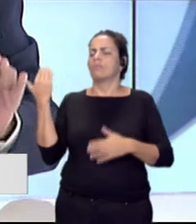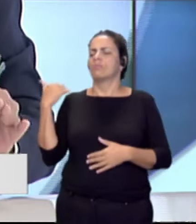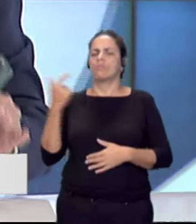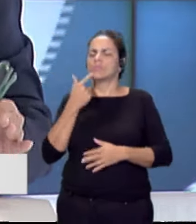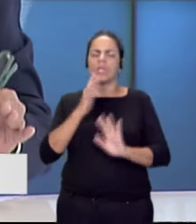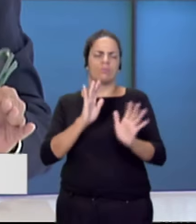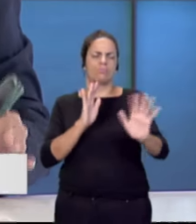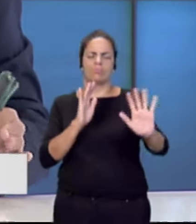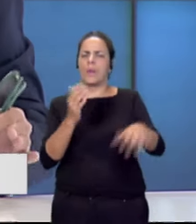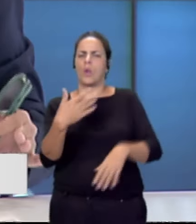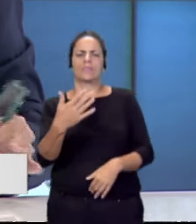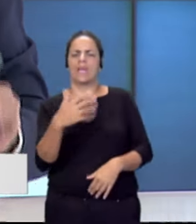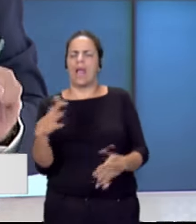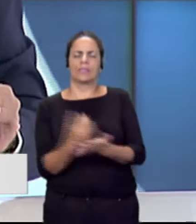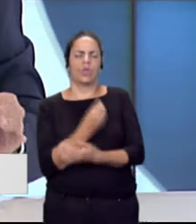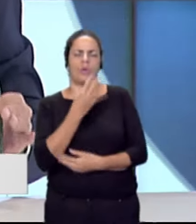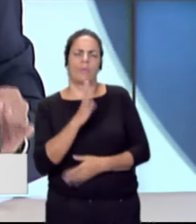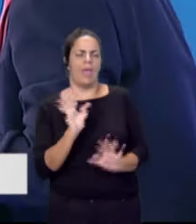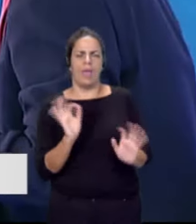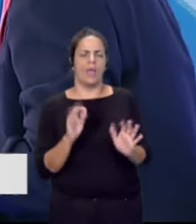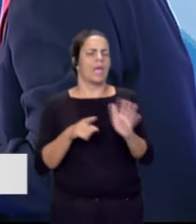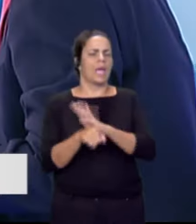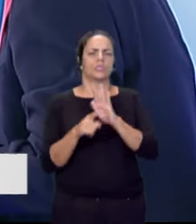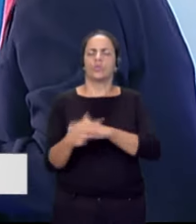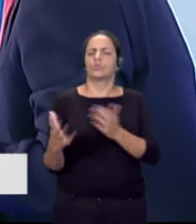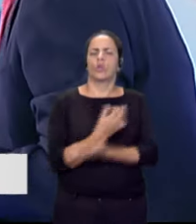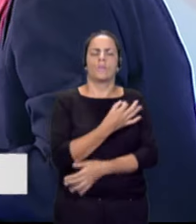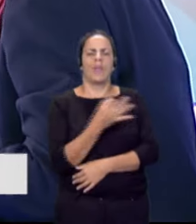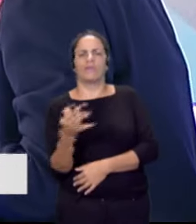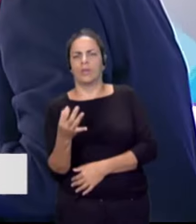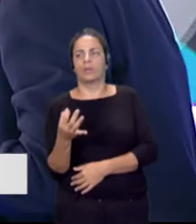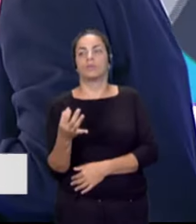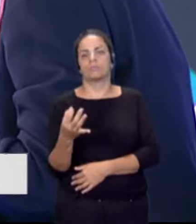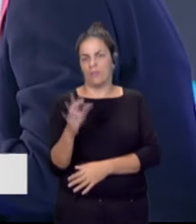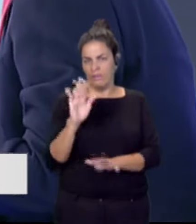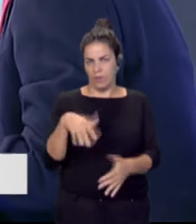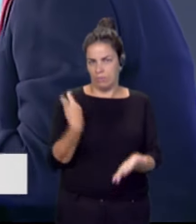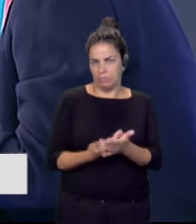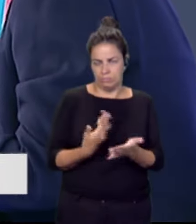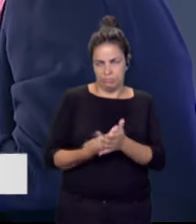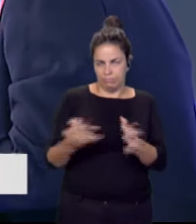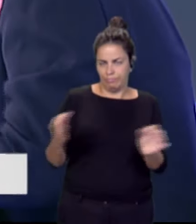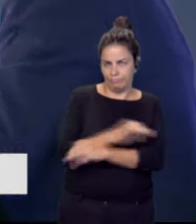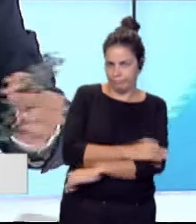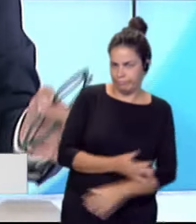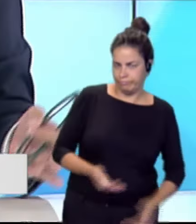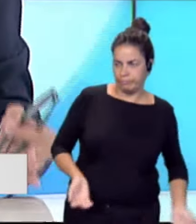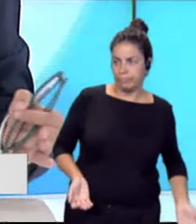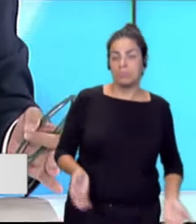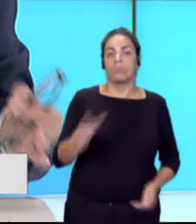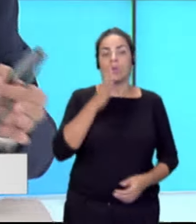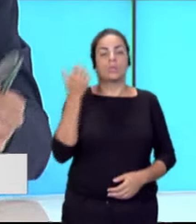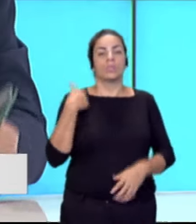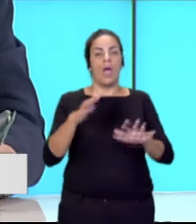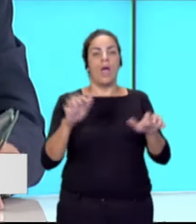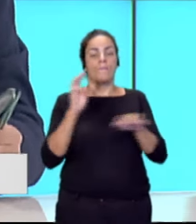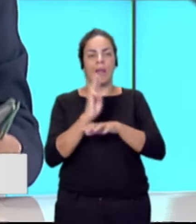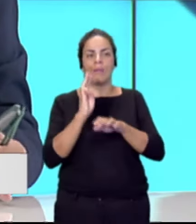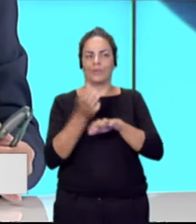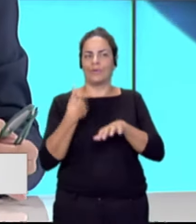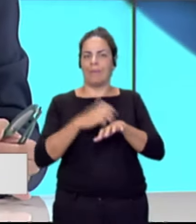que la gestión había sido absolutamente perfecta. Y se ha demostrado que no es así. Cuando ya han perdido esa mayoría en el Parlamento y han tenido que